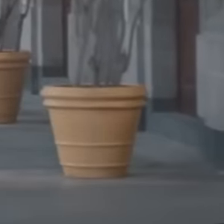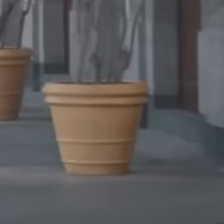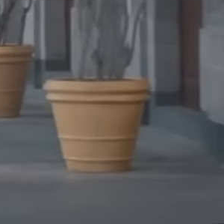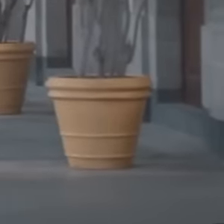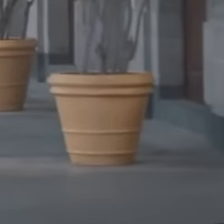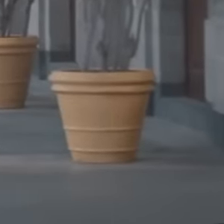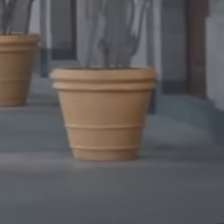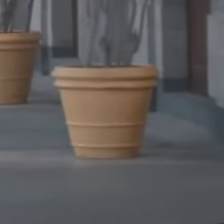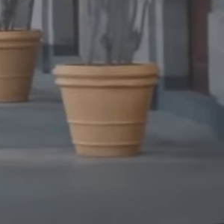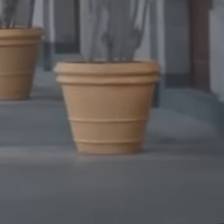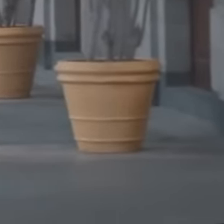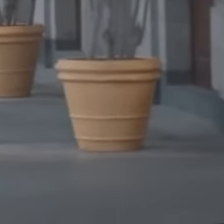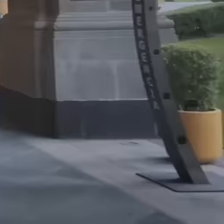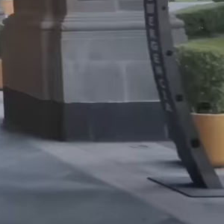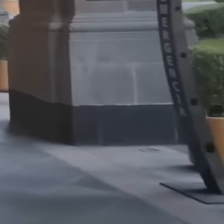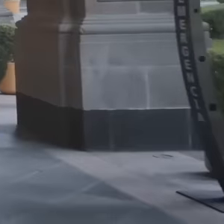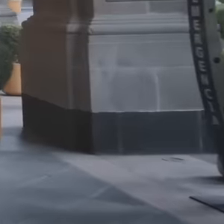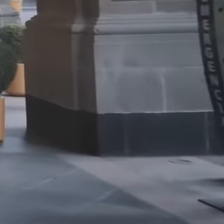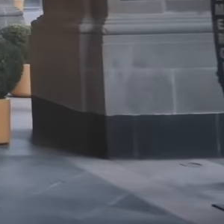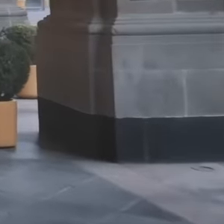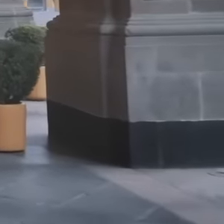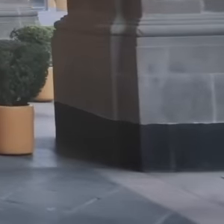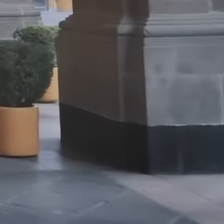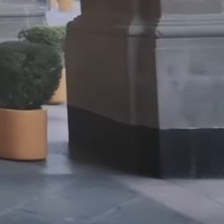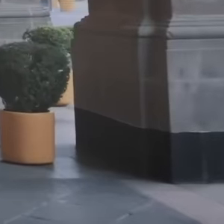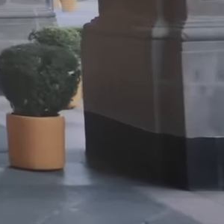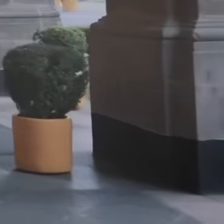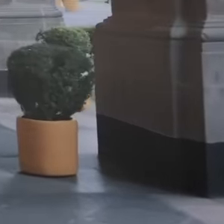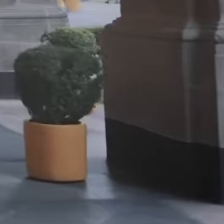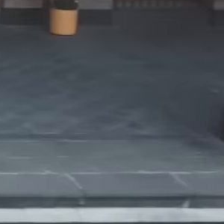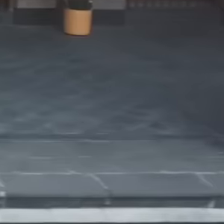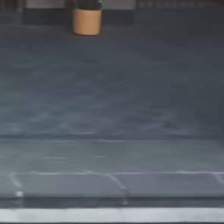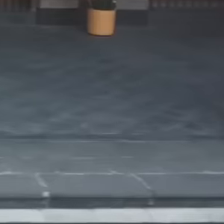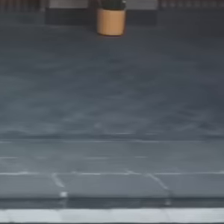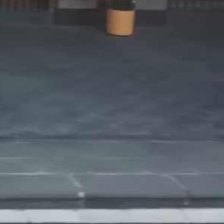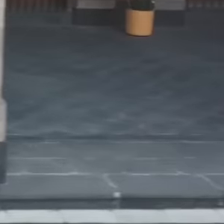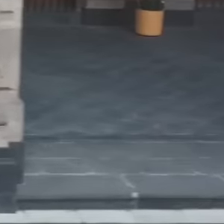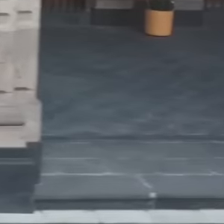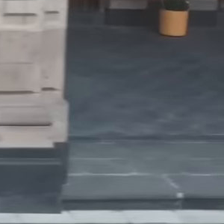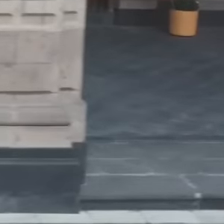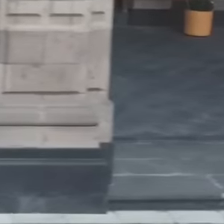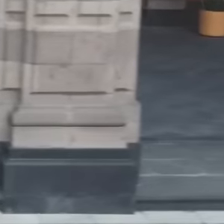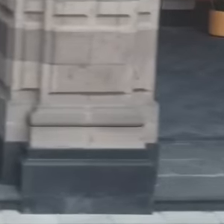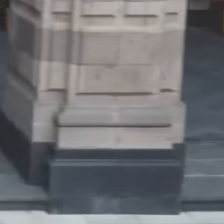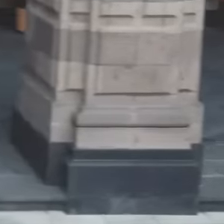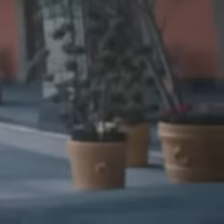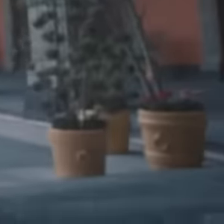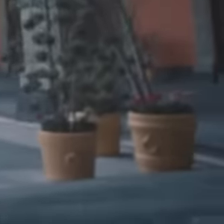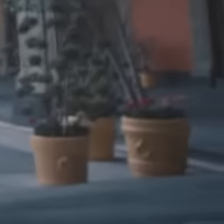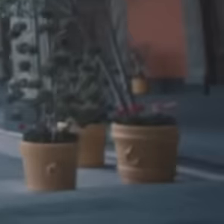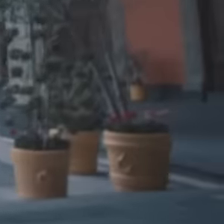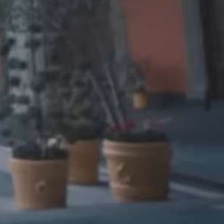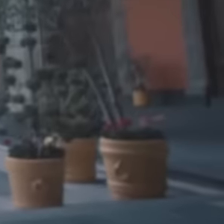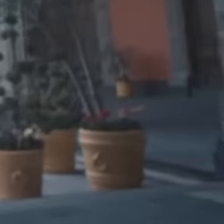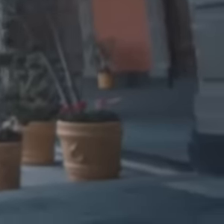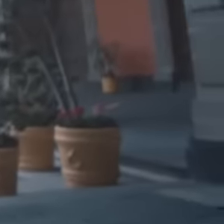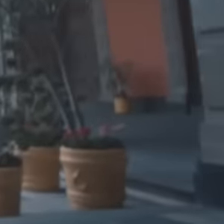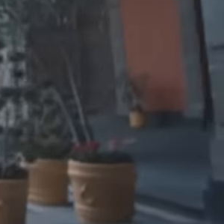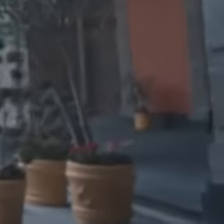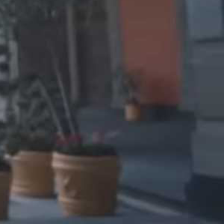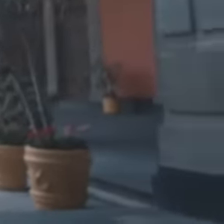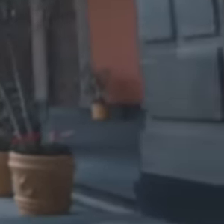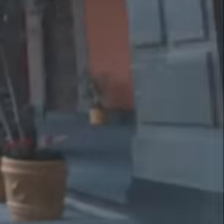el presidente de México, Andrés Manuel López Obrador, y el pueblo viven uno de los sueños que por muchos